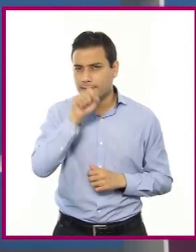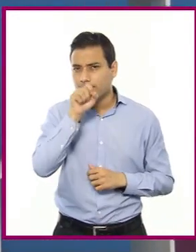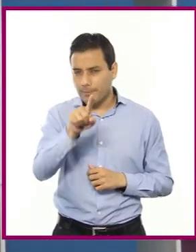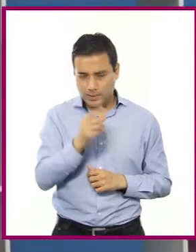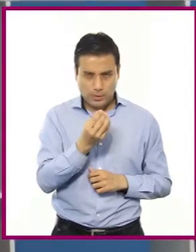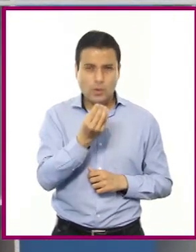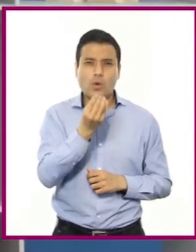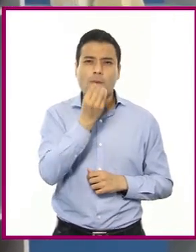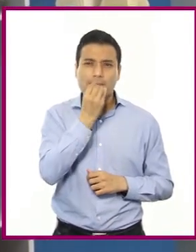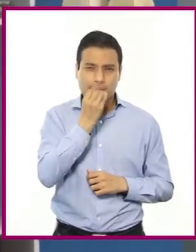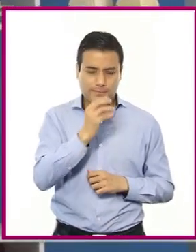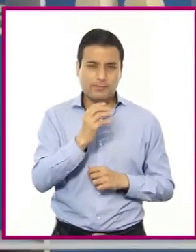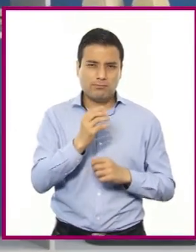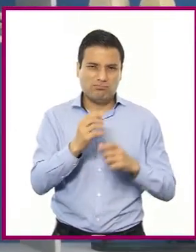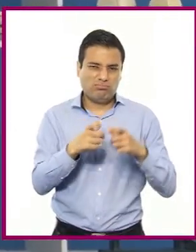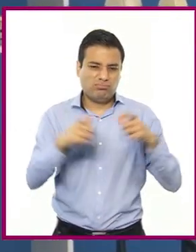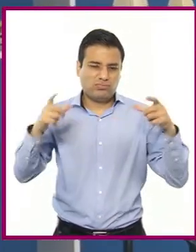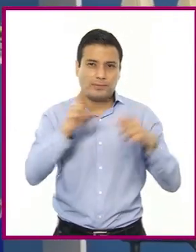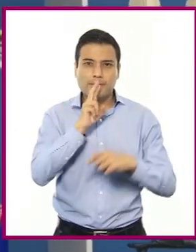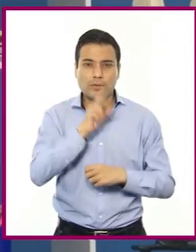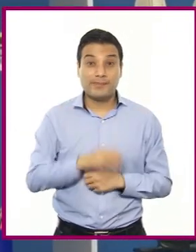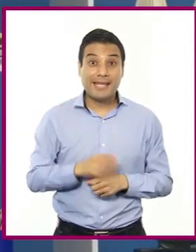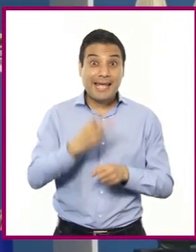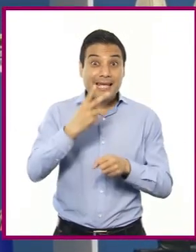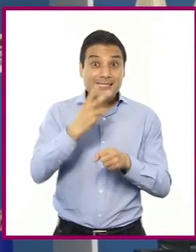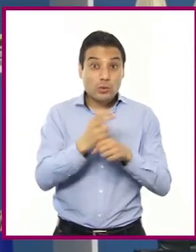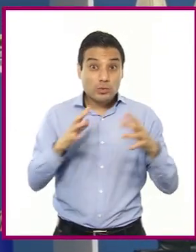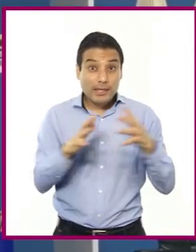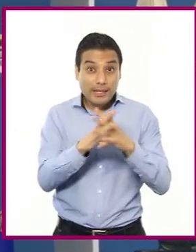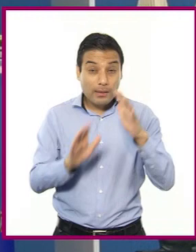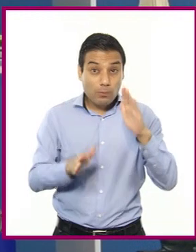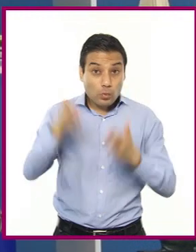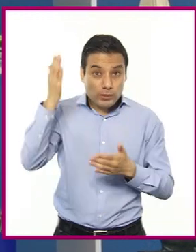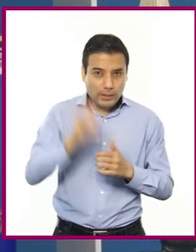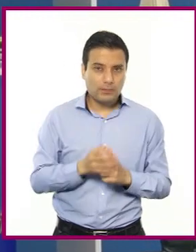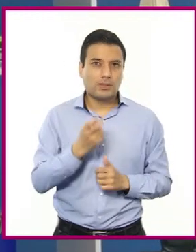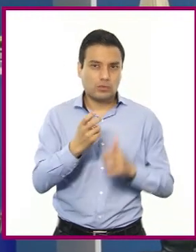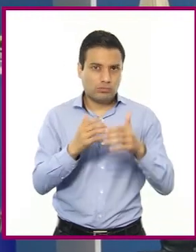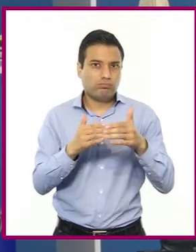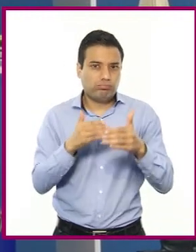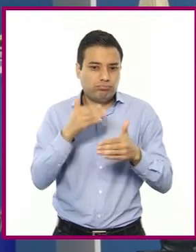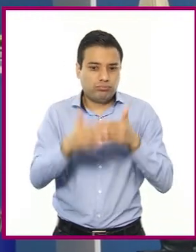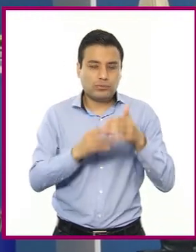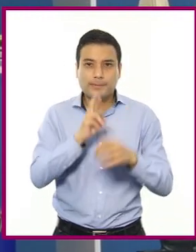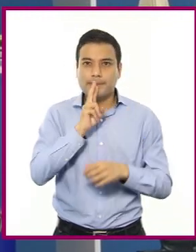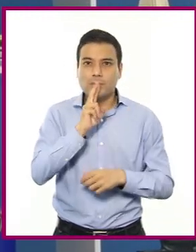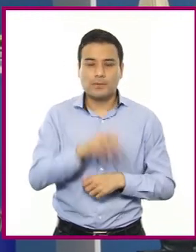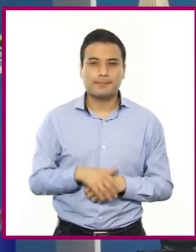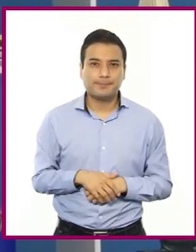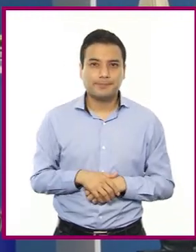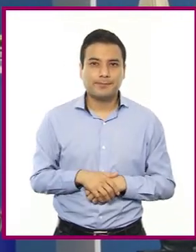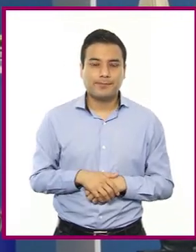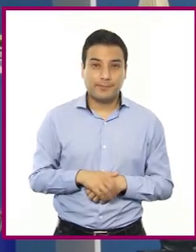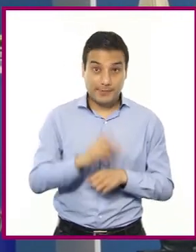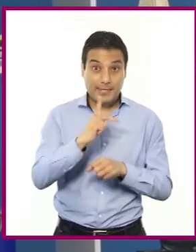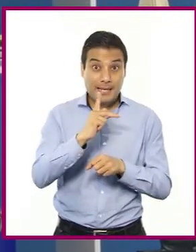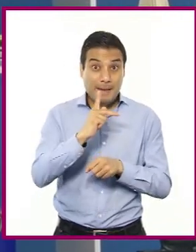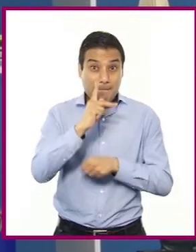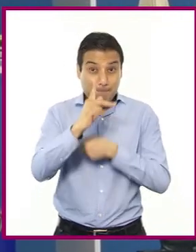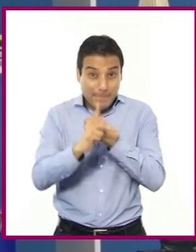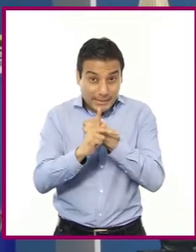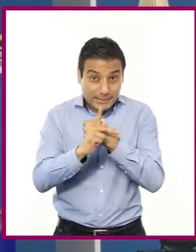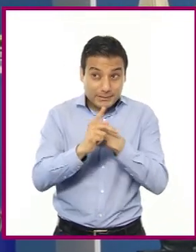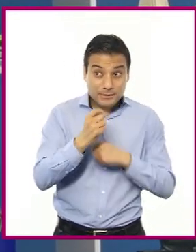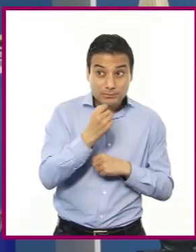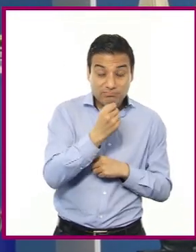alimentaria. Cabe señalar que la Segunda Guerra Mundial favoreció este proceso. Los países involucrados en este conflicto